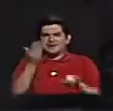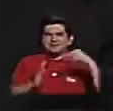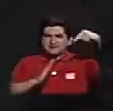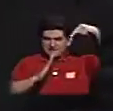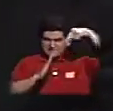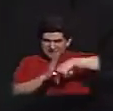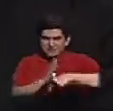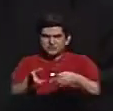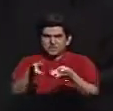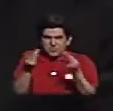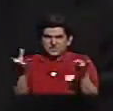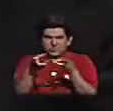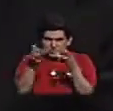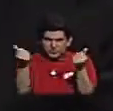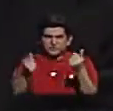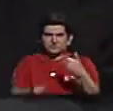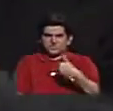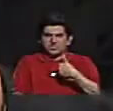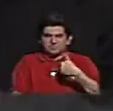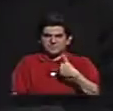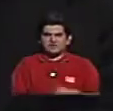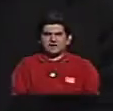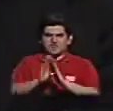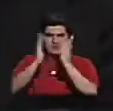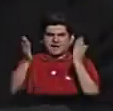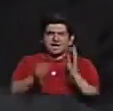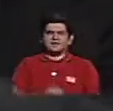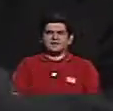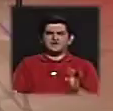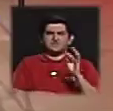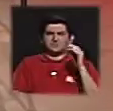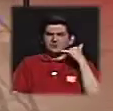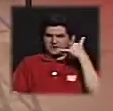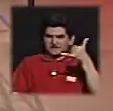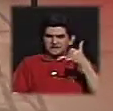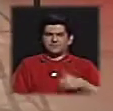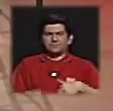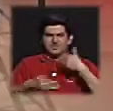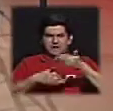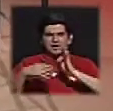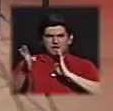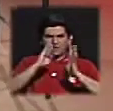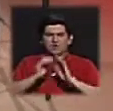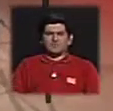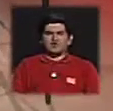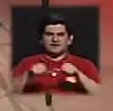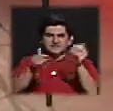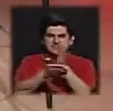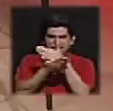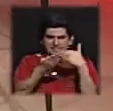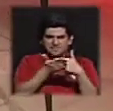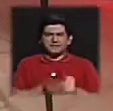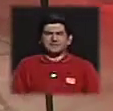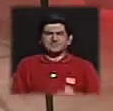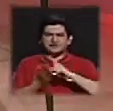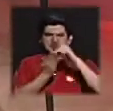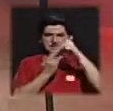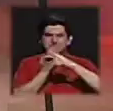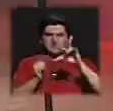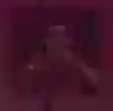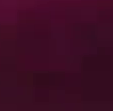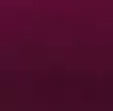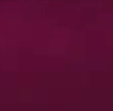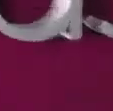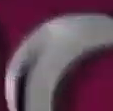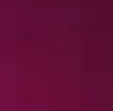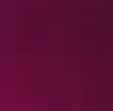eso y de los resultados de la apertura telefónica hasta ahora, conversaremos en el próximo bloque de su programa Puntos de Vista